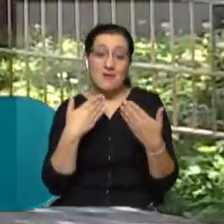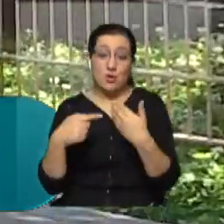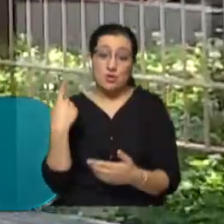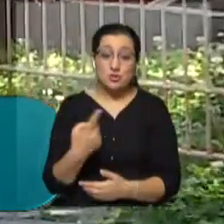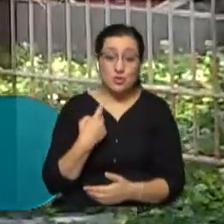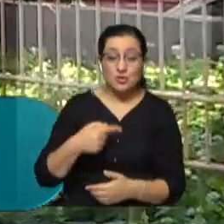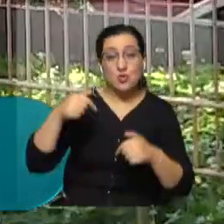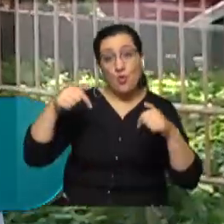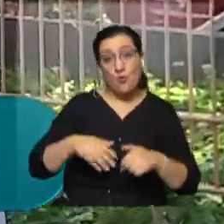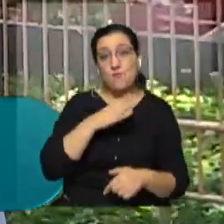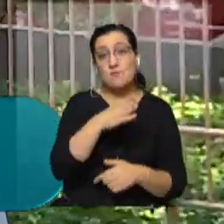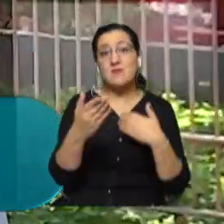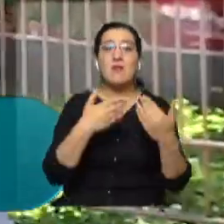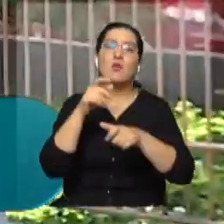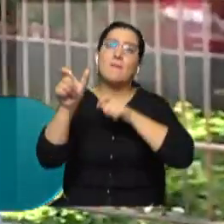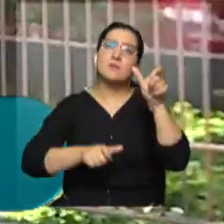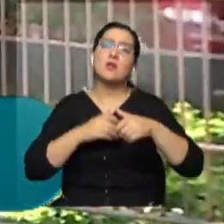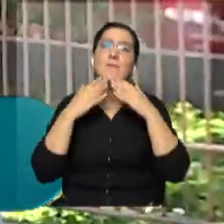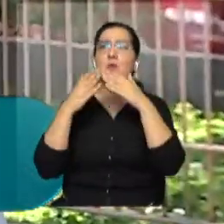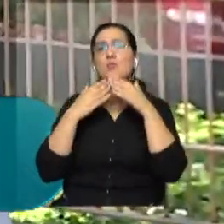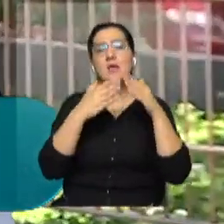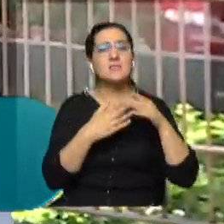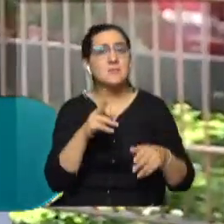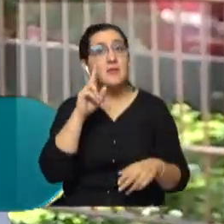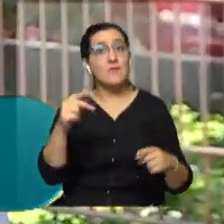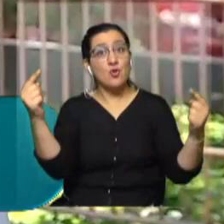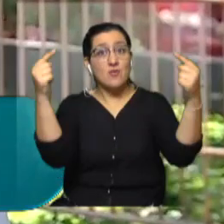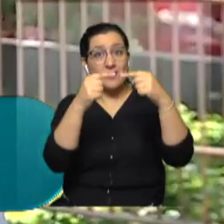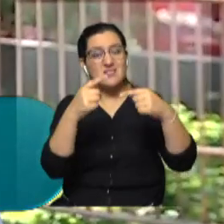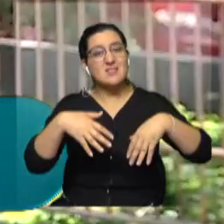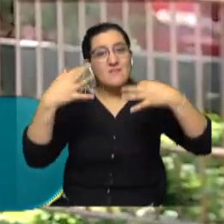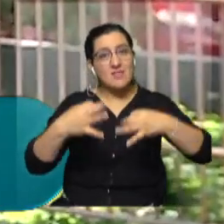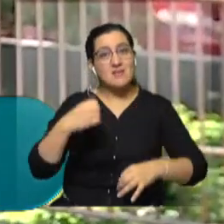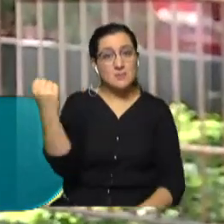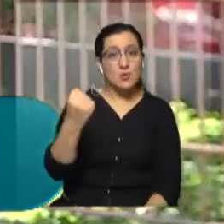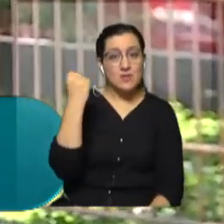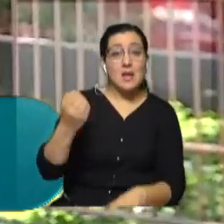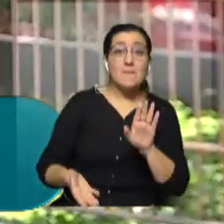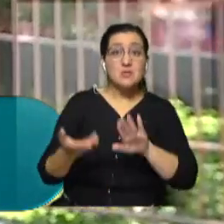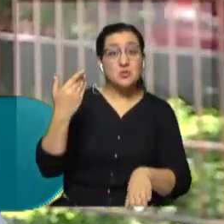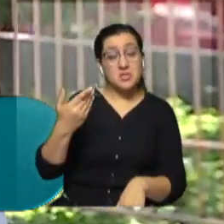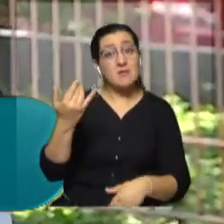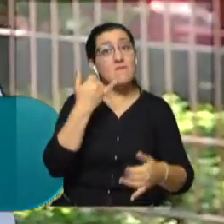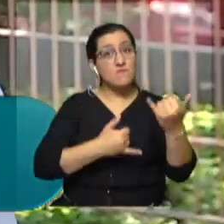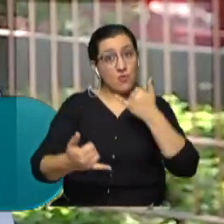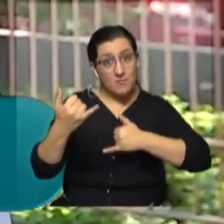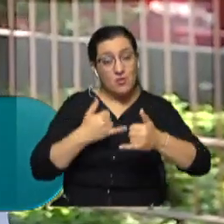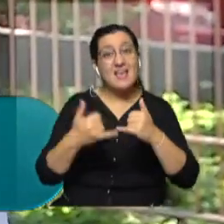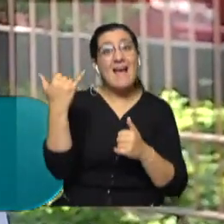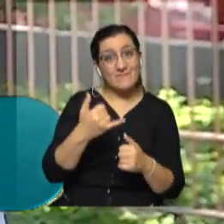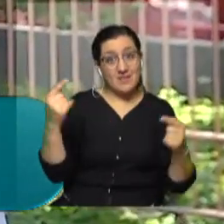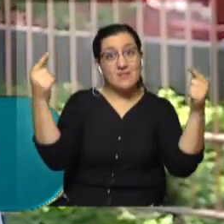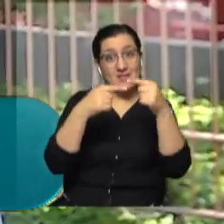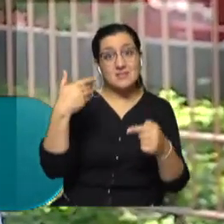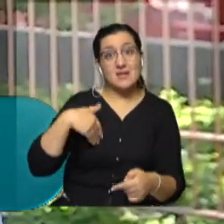mañana. Hoy salimos a hablar con la gente, a preguntar si miraba los debates, si realmente eran importantes. La mayoría al menos estaba informado que había debates